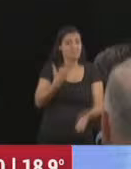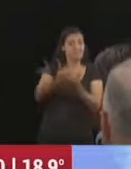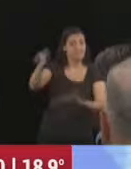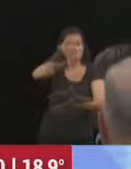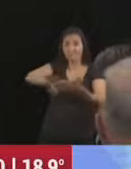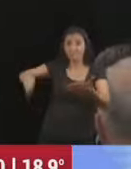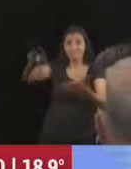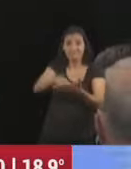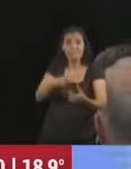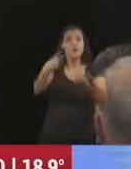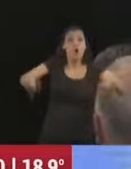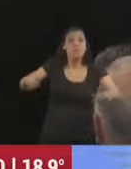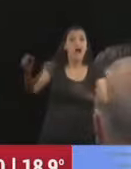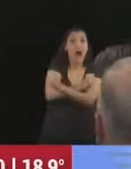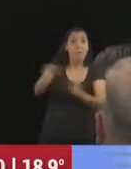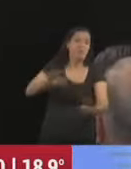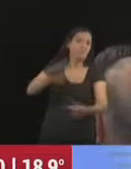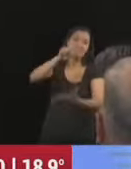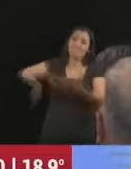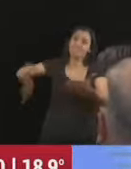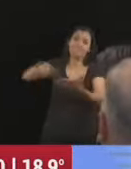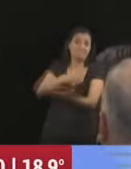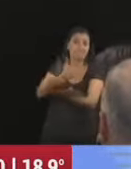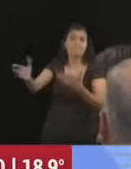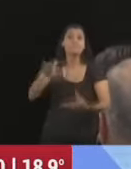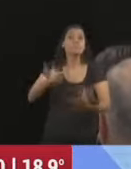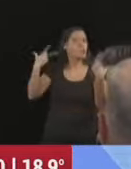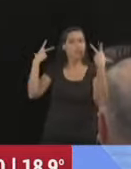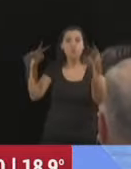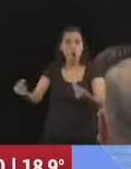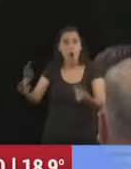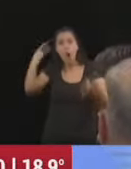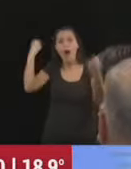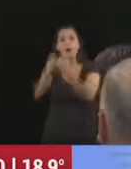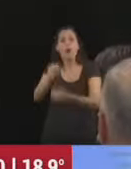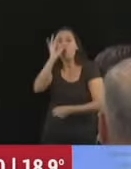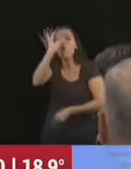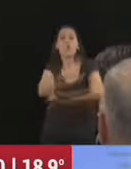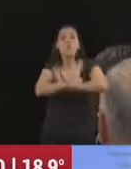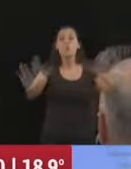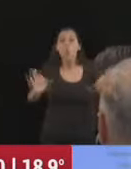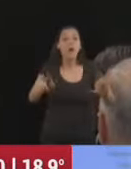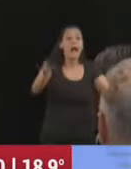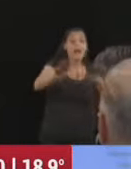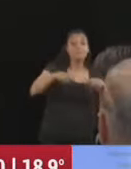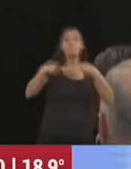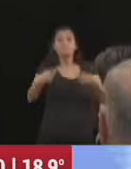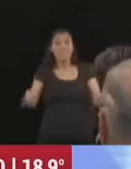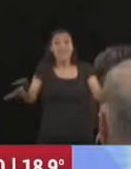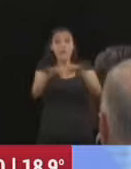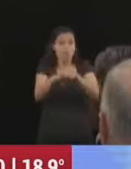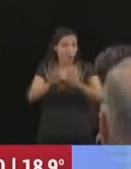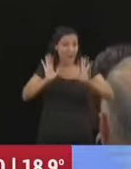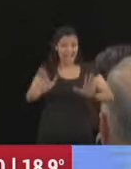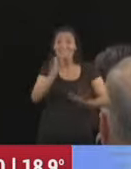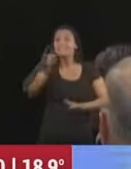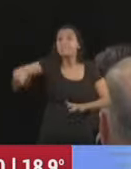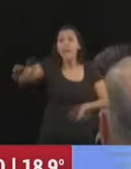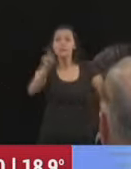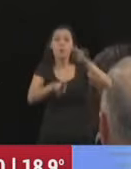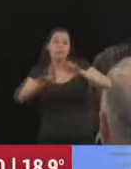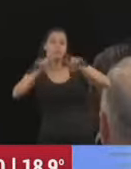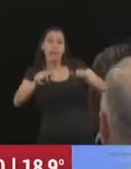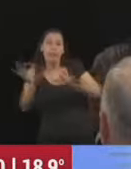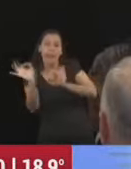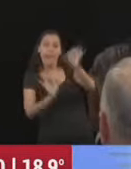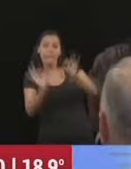pasado, hoy lo tenemos casi equilibrado. Y eso es porque le ponemos mucha energía y trabajamos junto al sector privado. Y hemos reducido